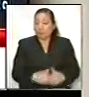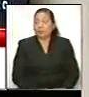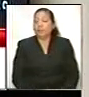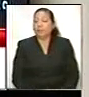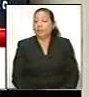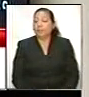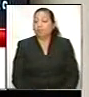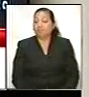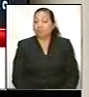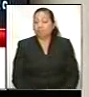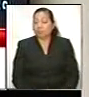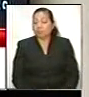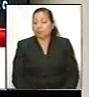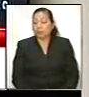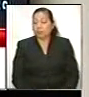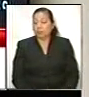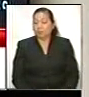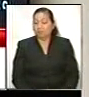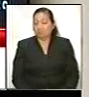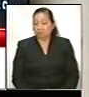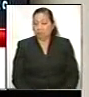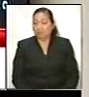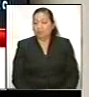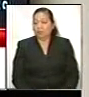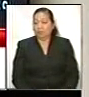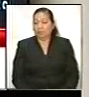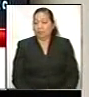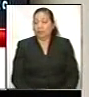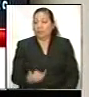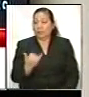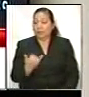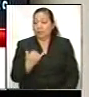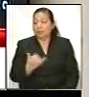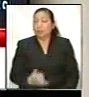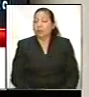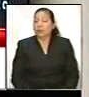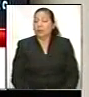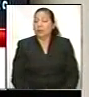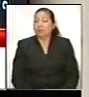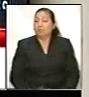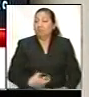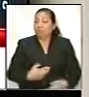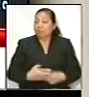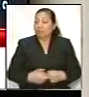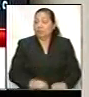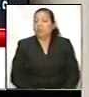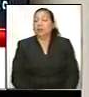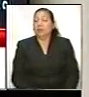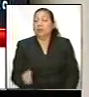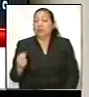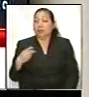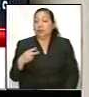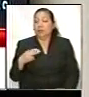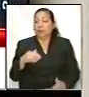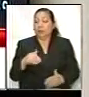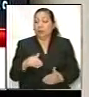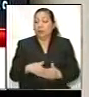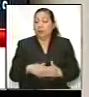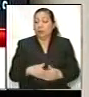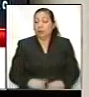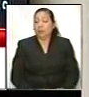primera votación, valga la redundancia, y en este momento se está procediendo a la segunda